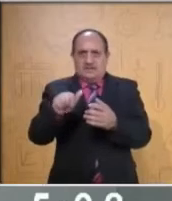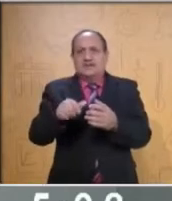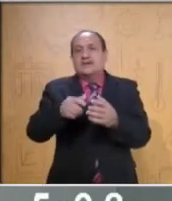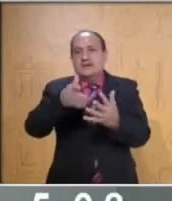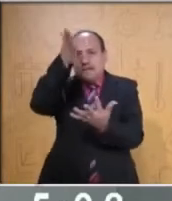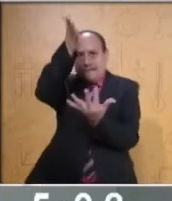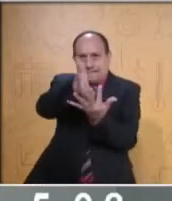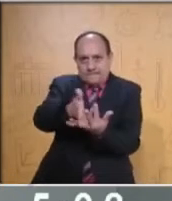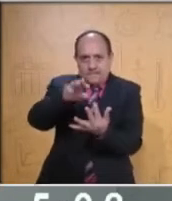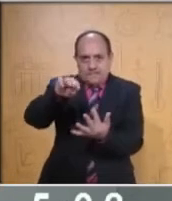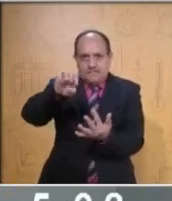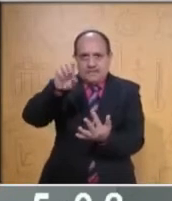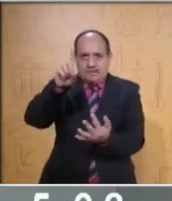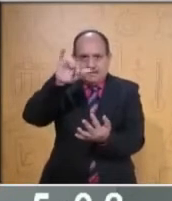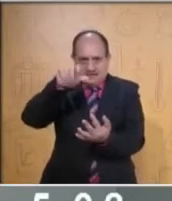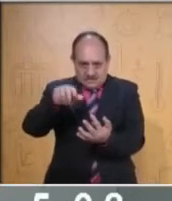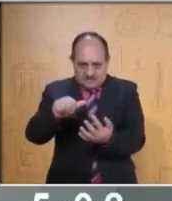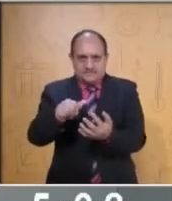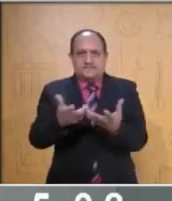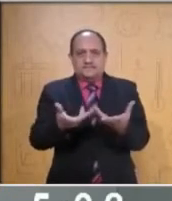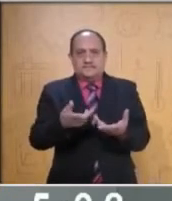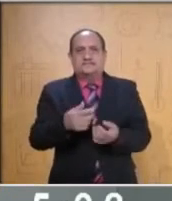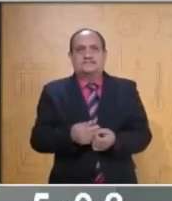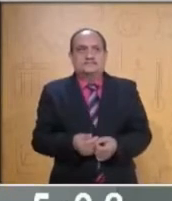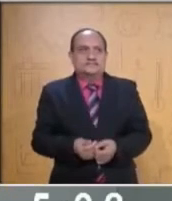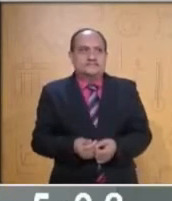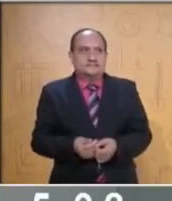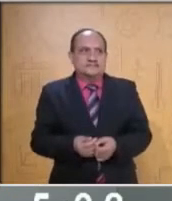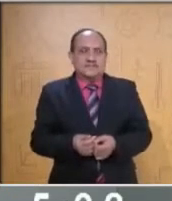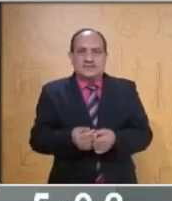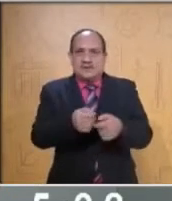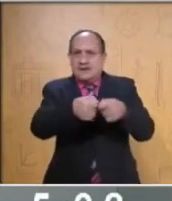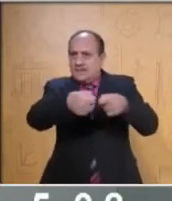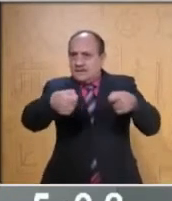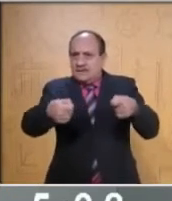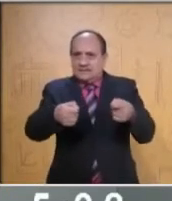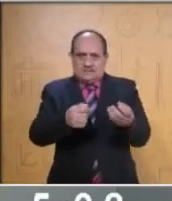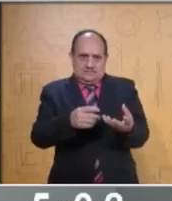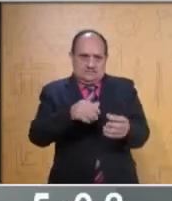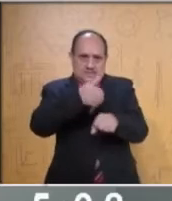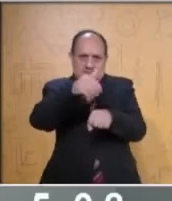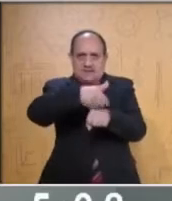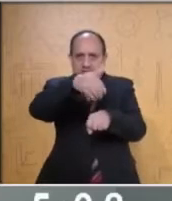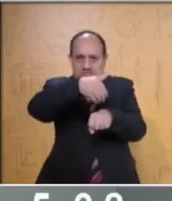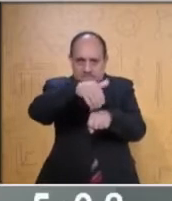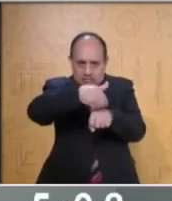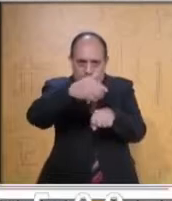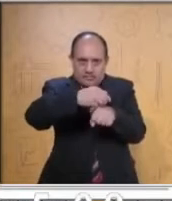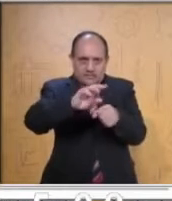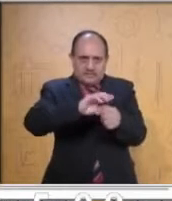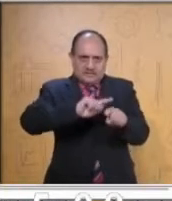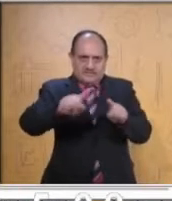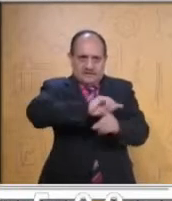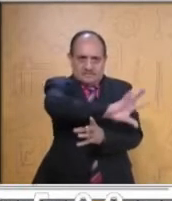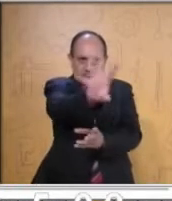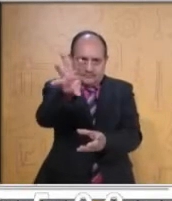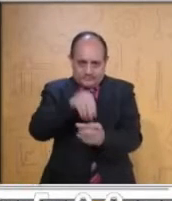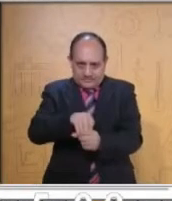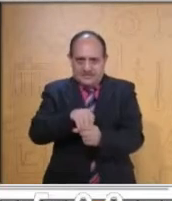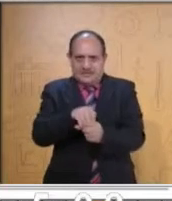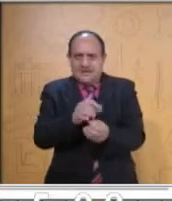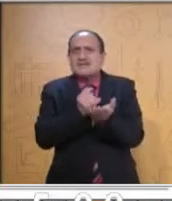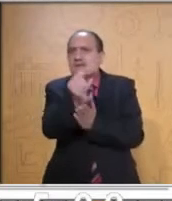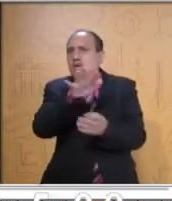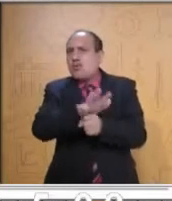además el rango y la desviación estándar, medidas de un conjunto de datos, que son los que estamos manejando, y